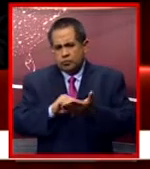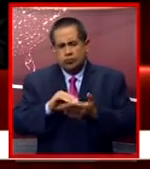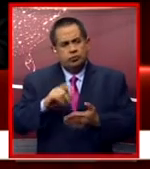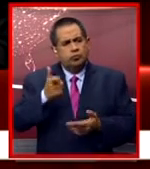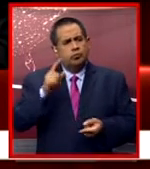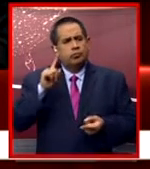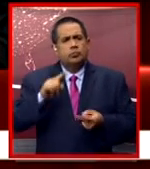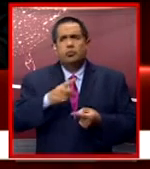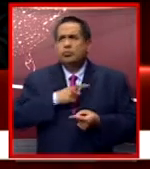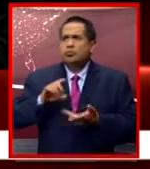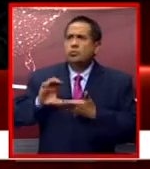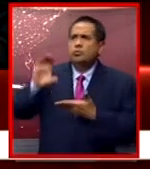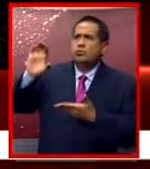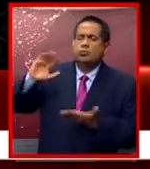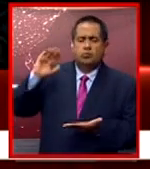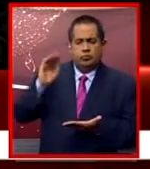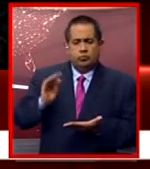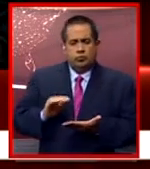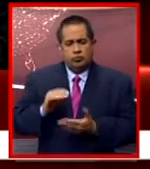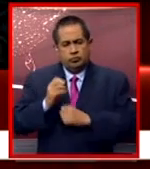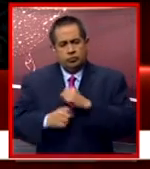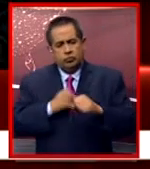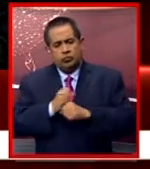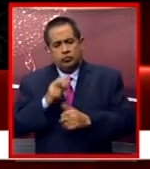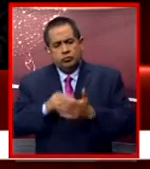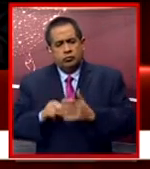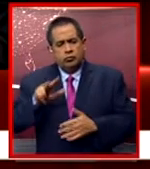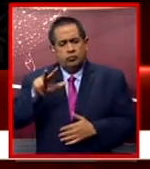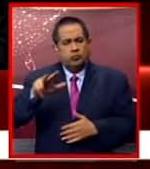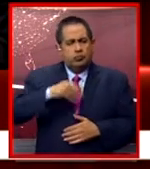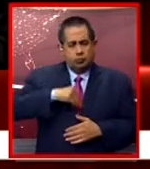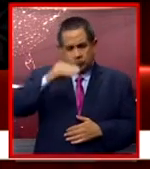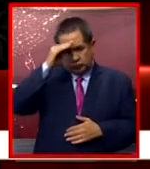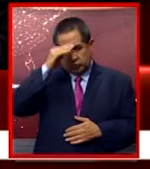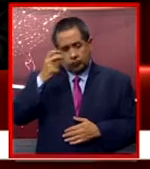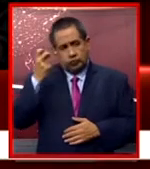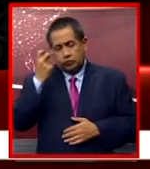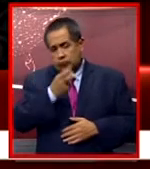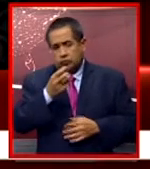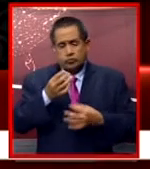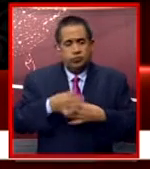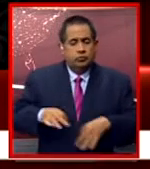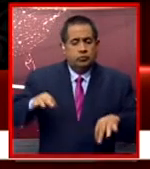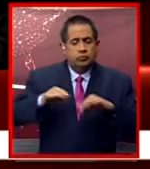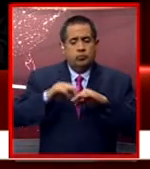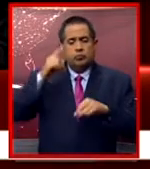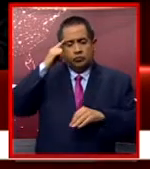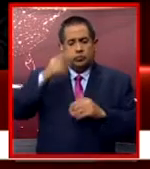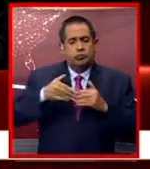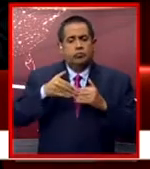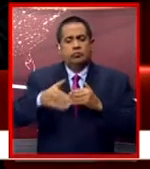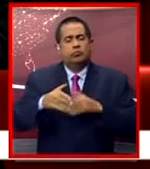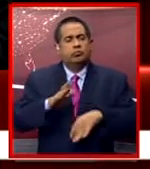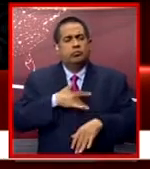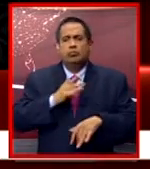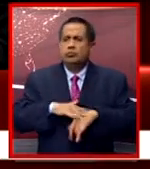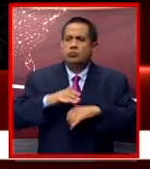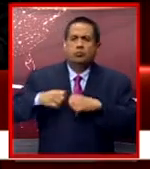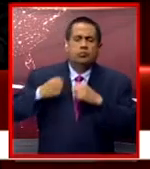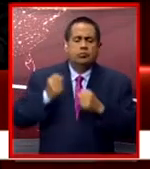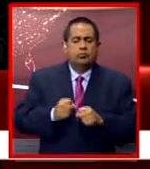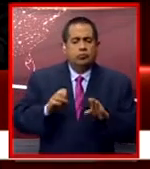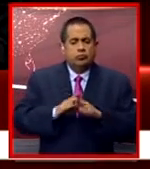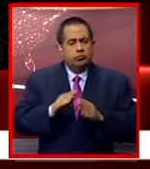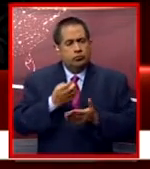de la deuda pública para el 2018, considerando que esto es fundamental para continuar en la consolidación de